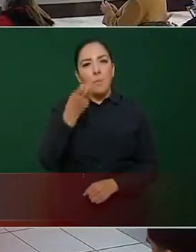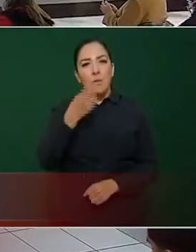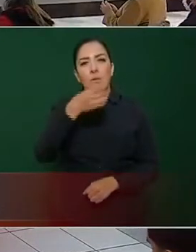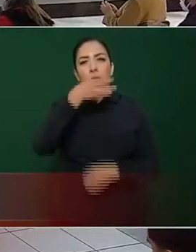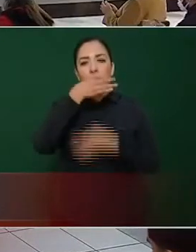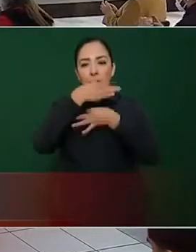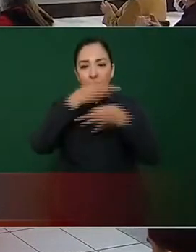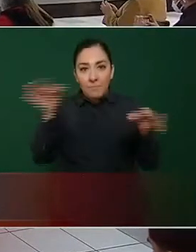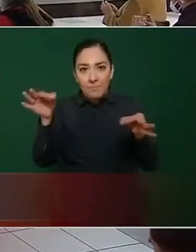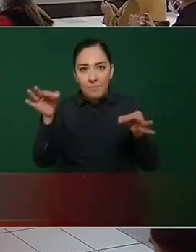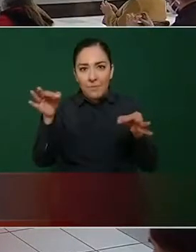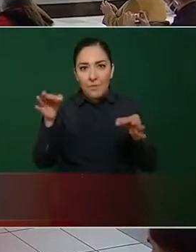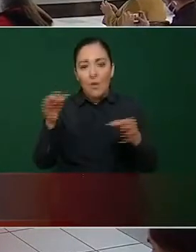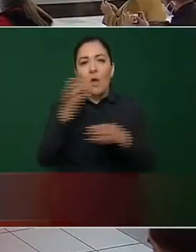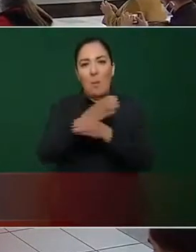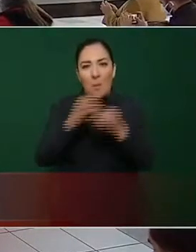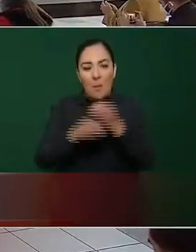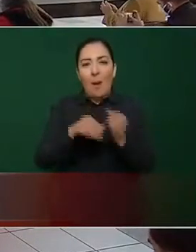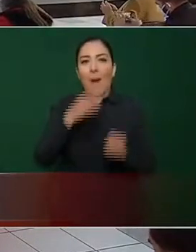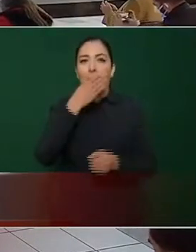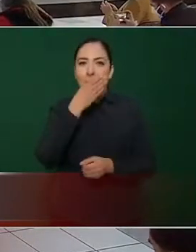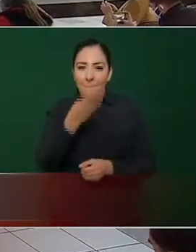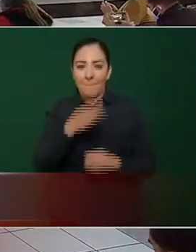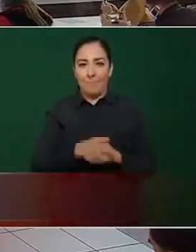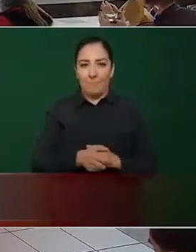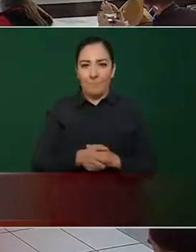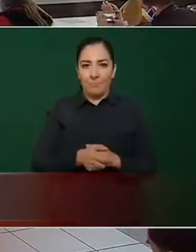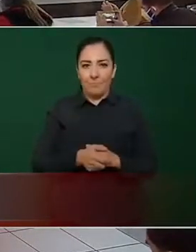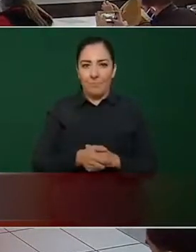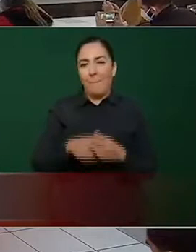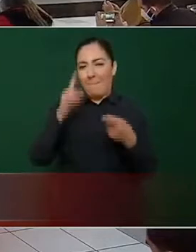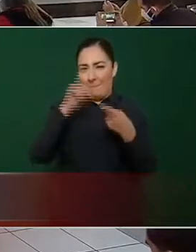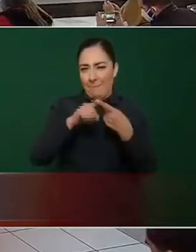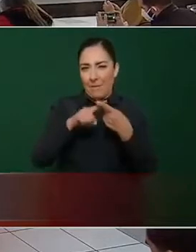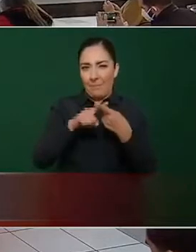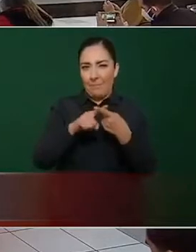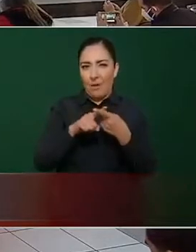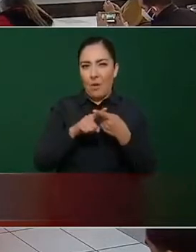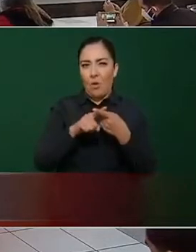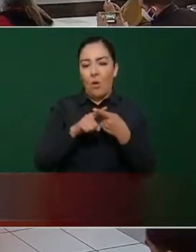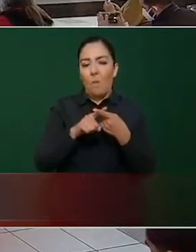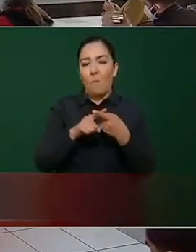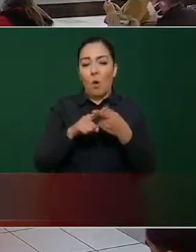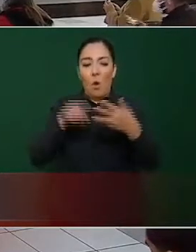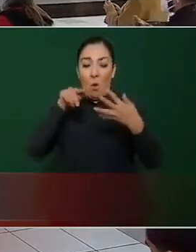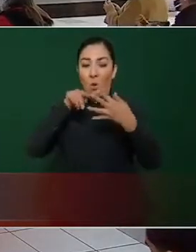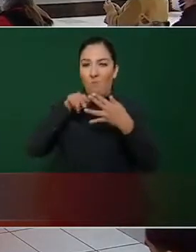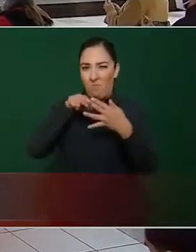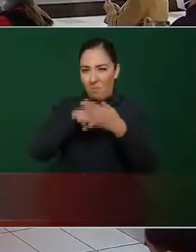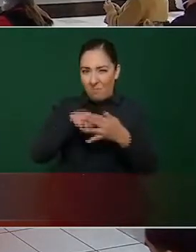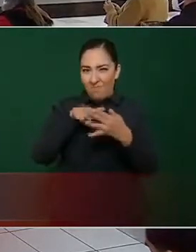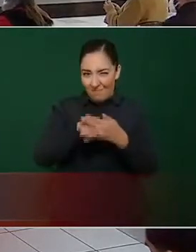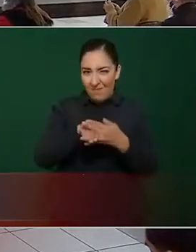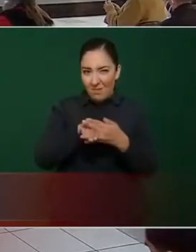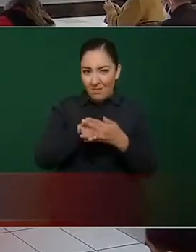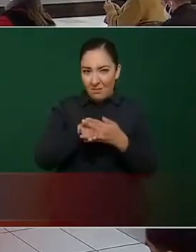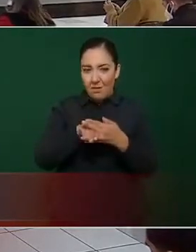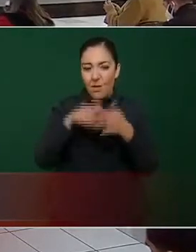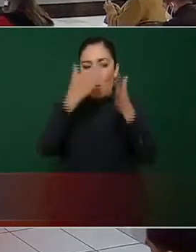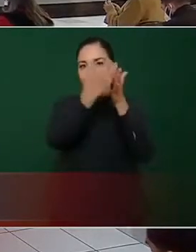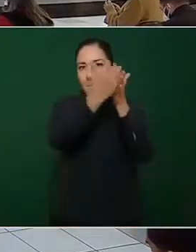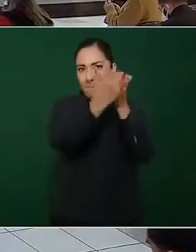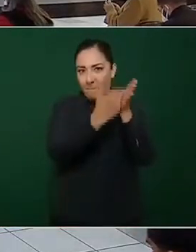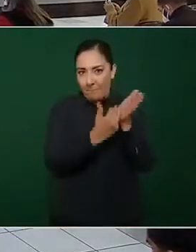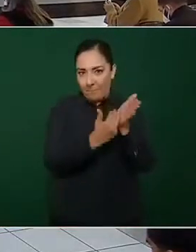y a nuestro país. En primer lugar, en cuanto a índices delictivos de homicidios dolosos, tenemos una